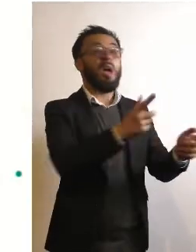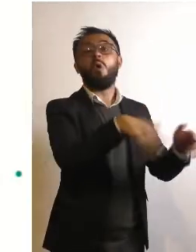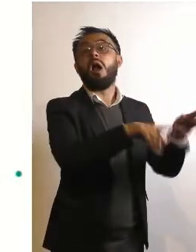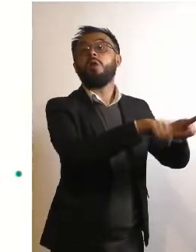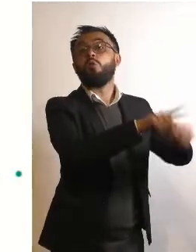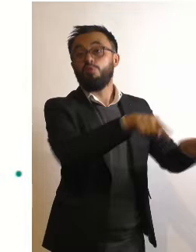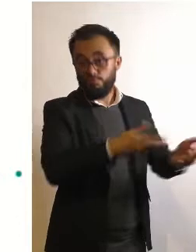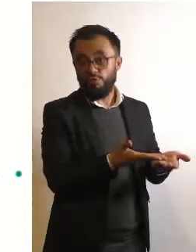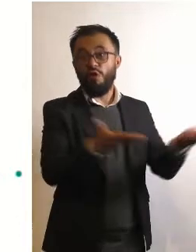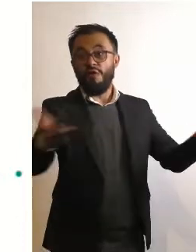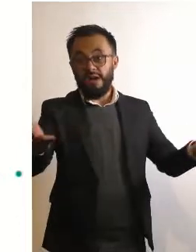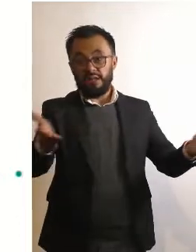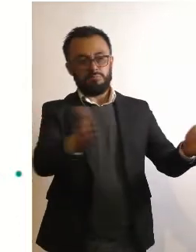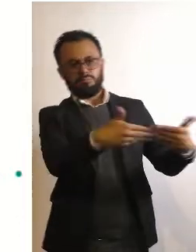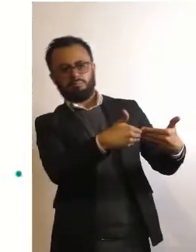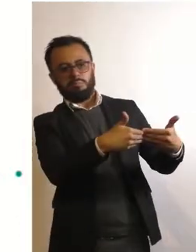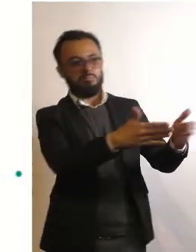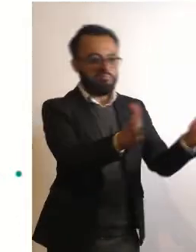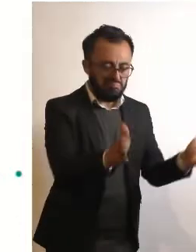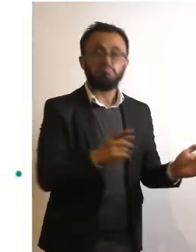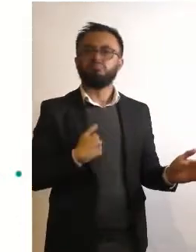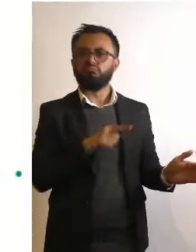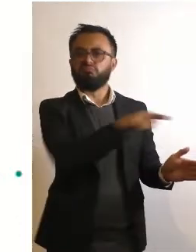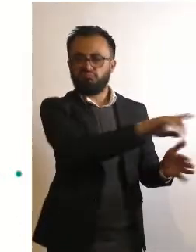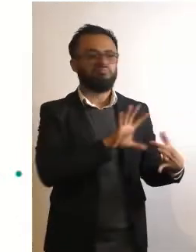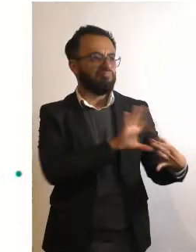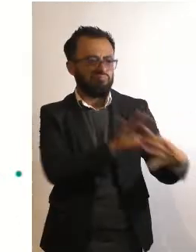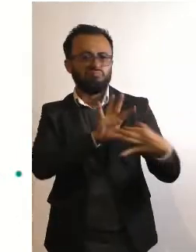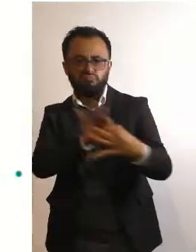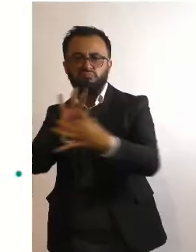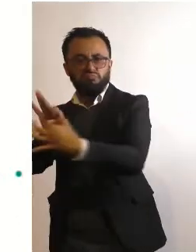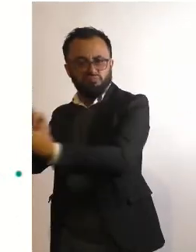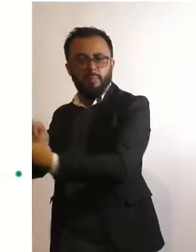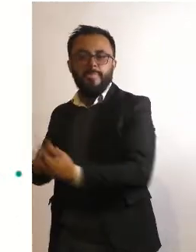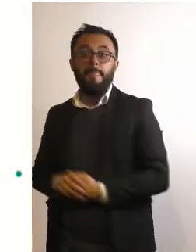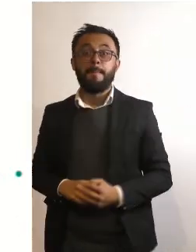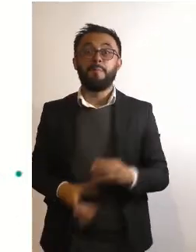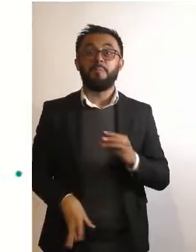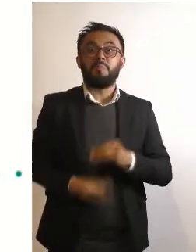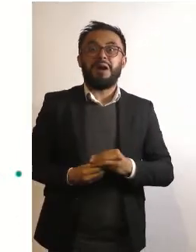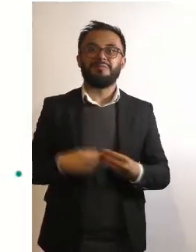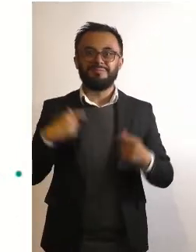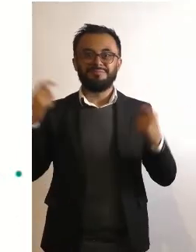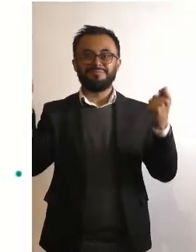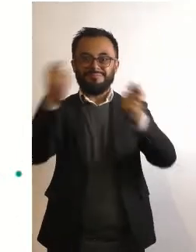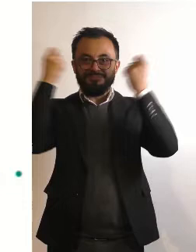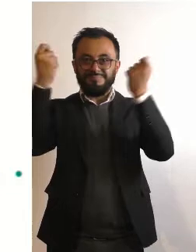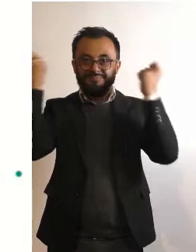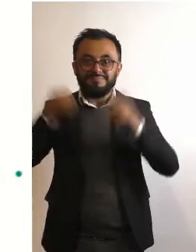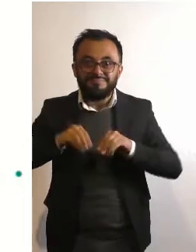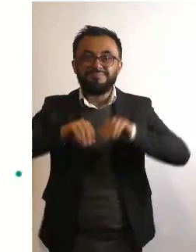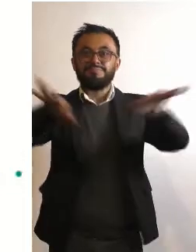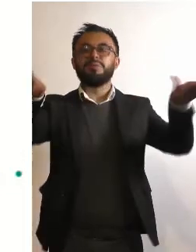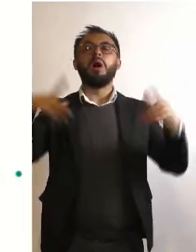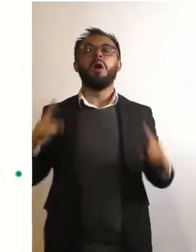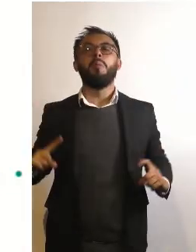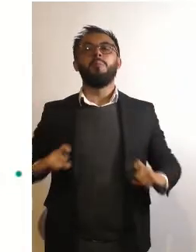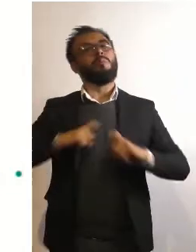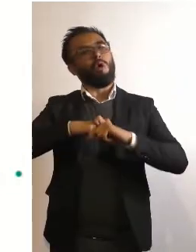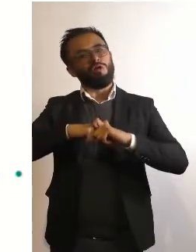y hicimos el lanzamiento de nuestro programa El Bosque Senior, que ha